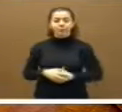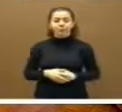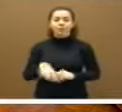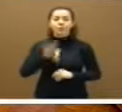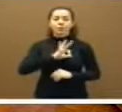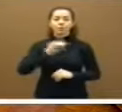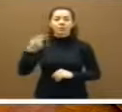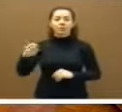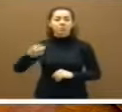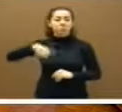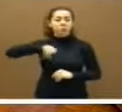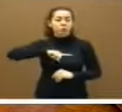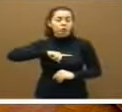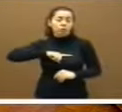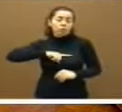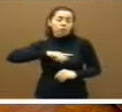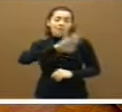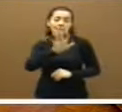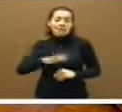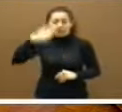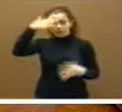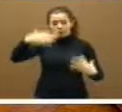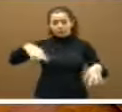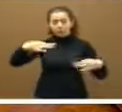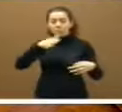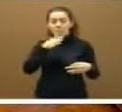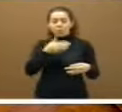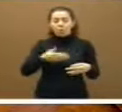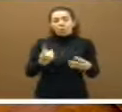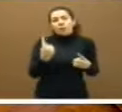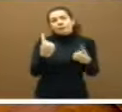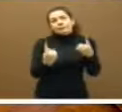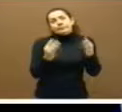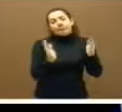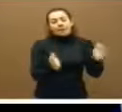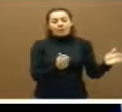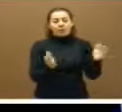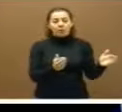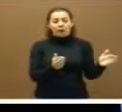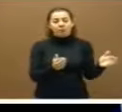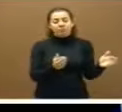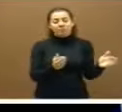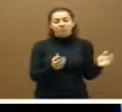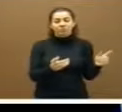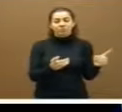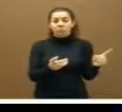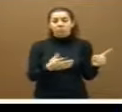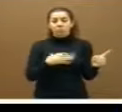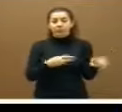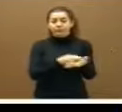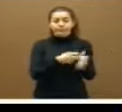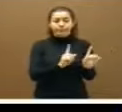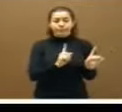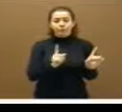SEÑOR PRESIDENTE DE LA JUNTA DE EXTREMADURA que puede conllevar el incumplimiento de obligaciones